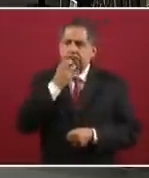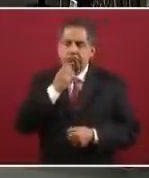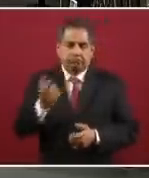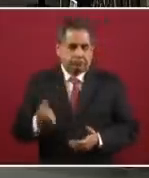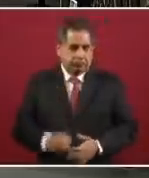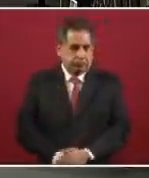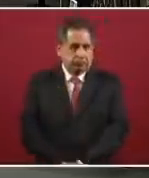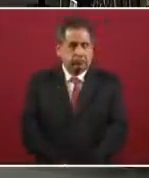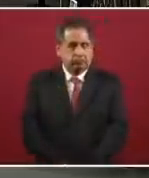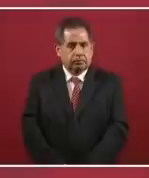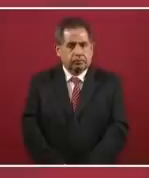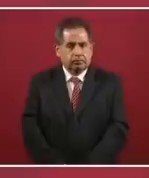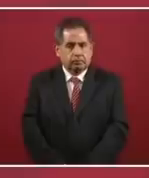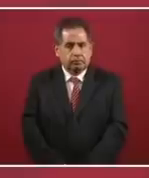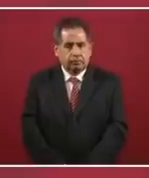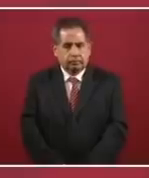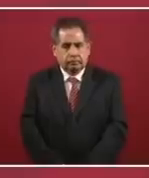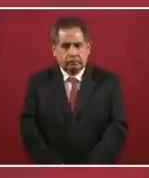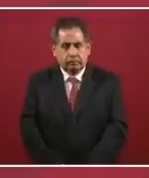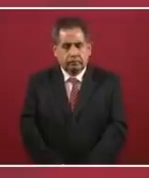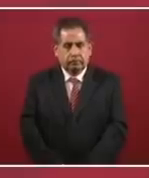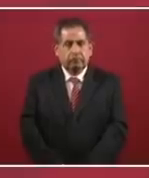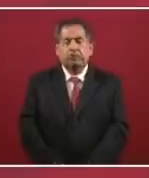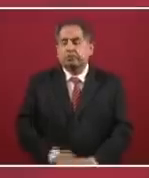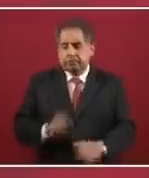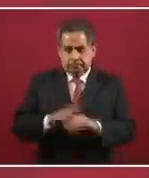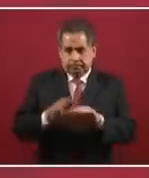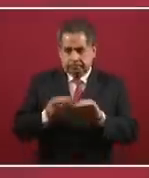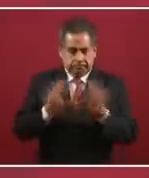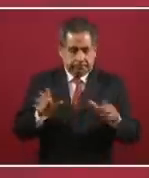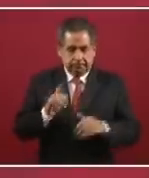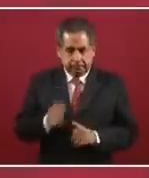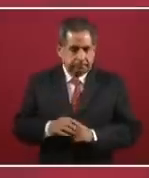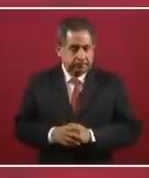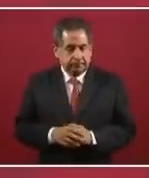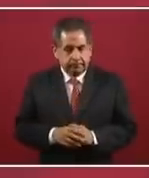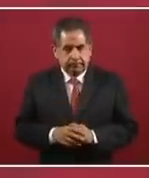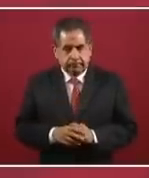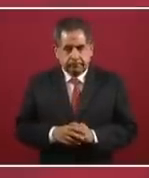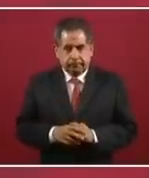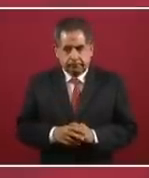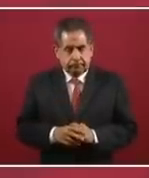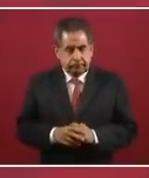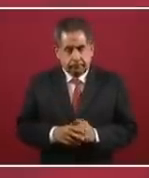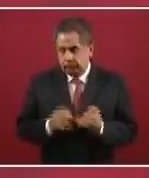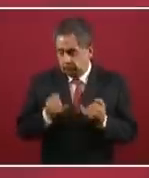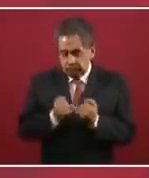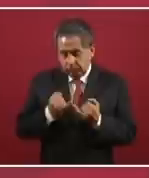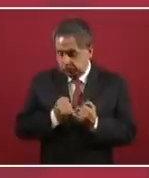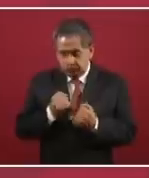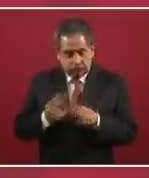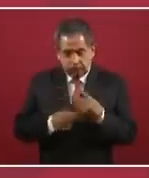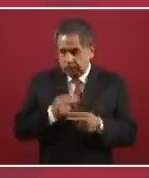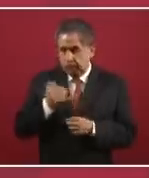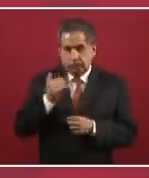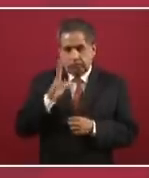Bueno, es muy claro, ya no vamos a